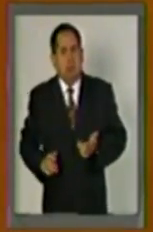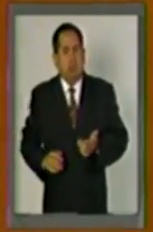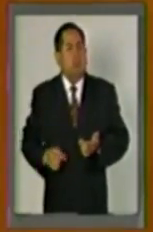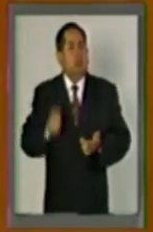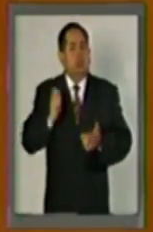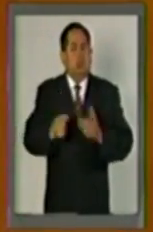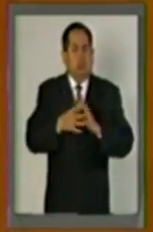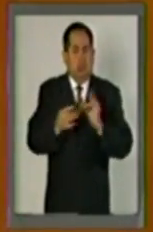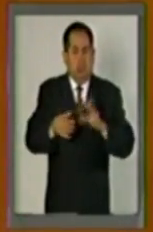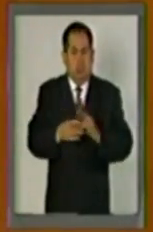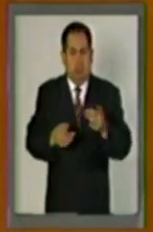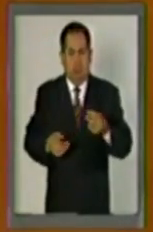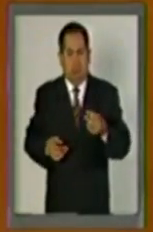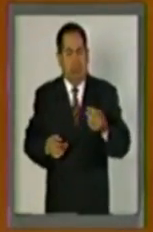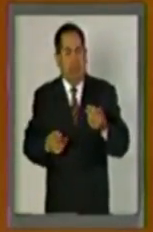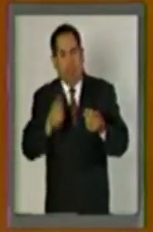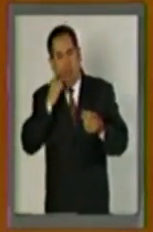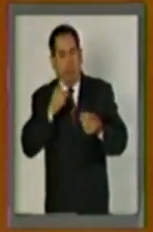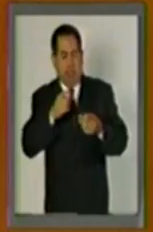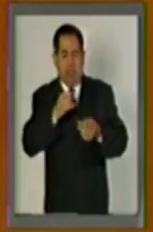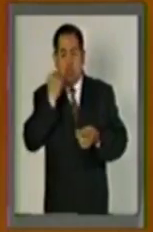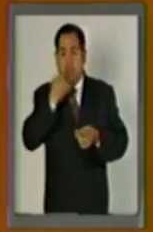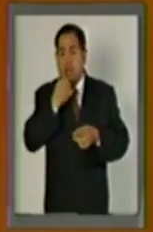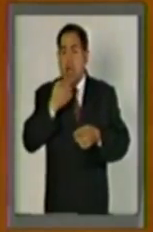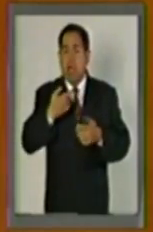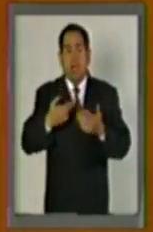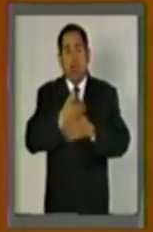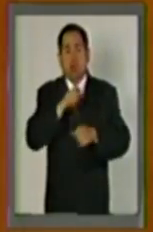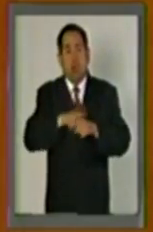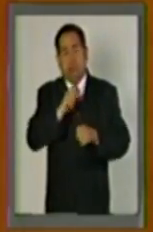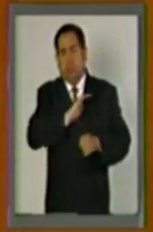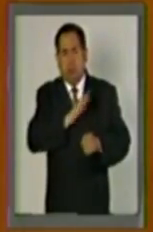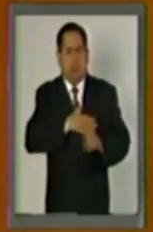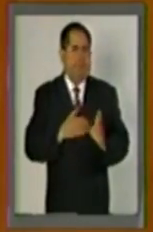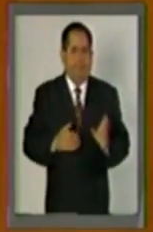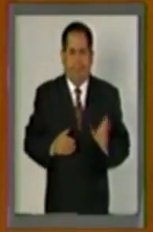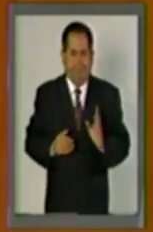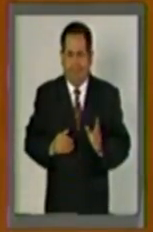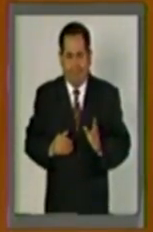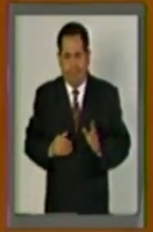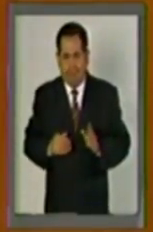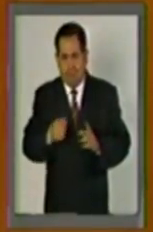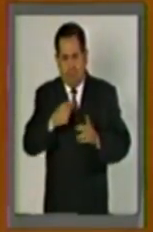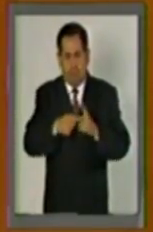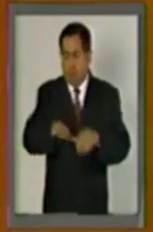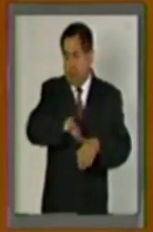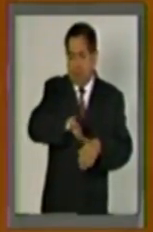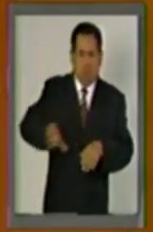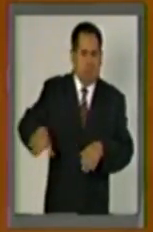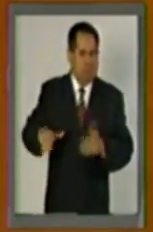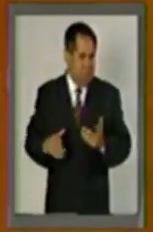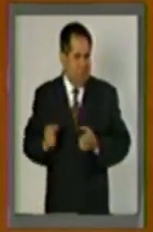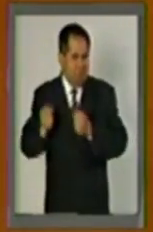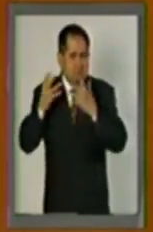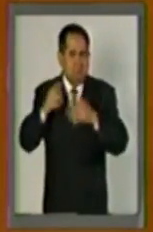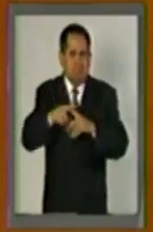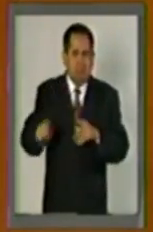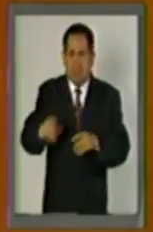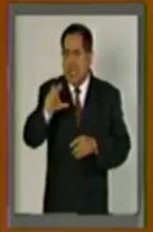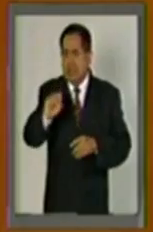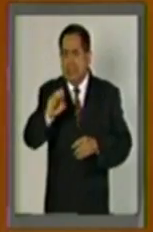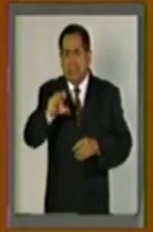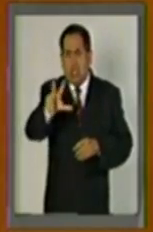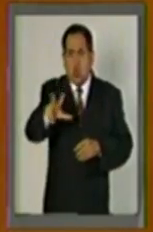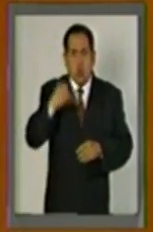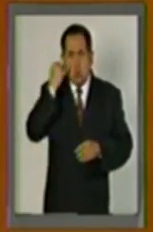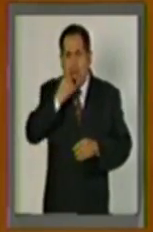referencia, obviamente, al español. Y con ello se excluía por lo menos 68